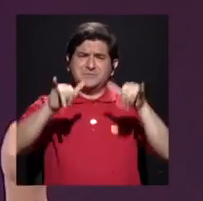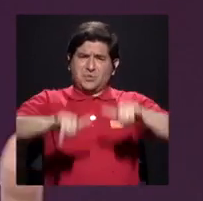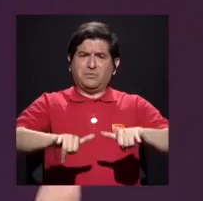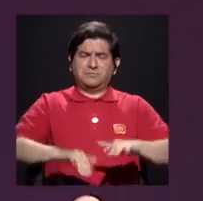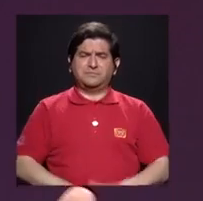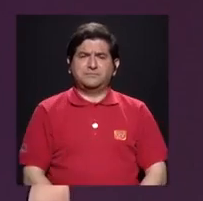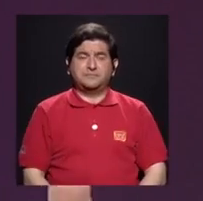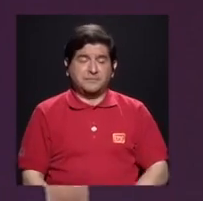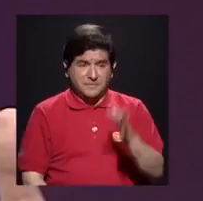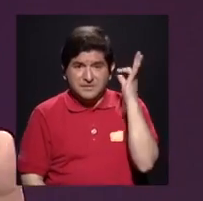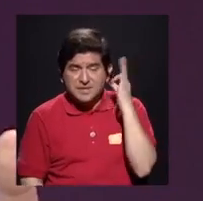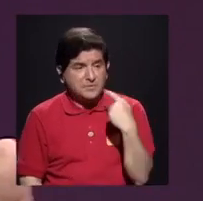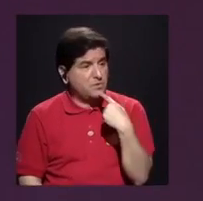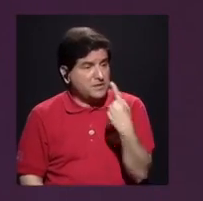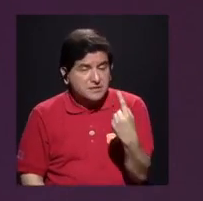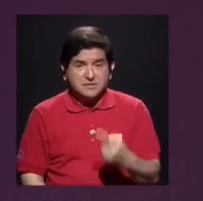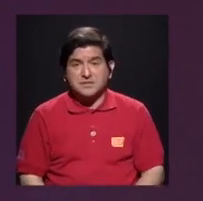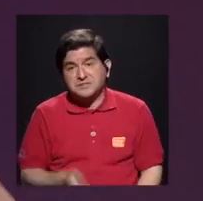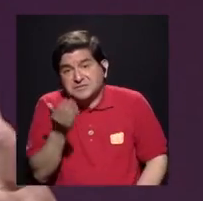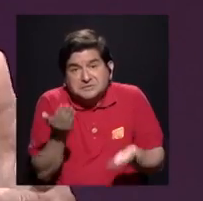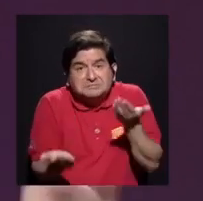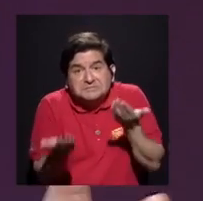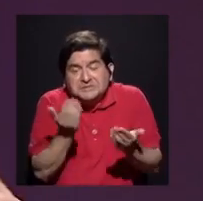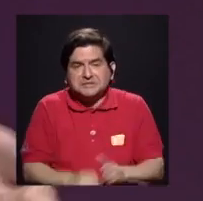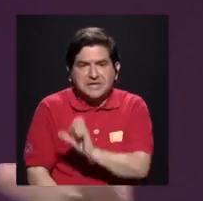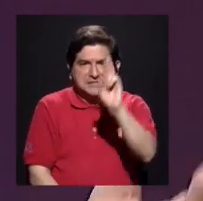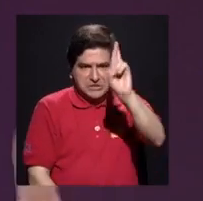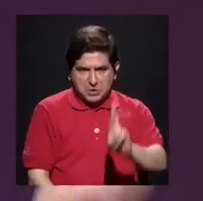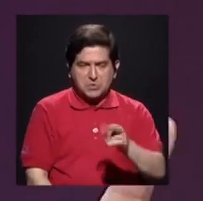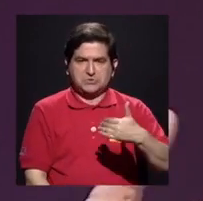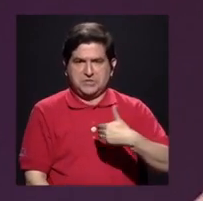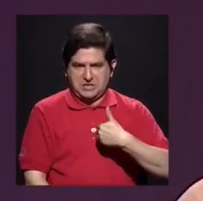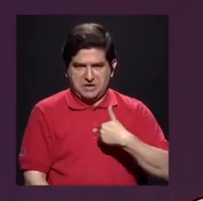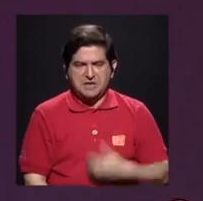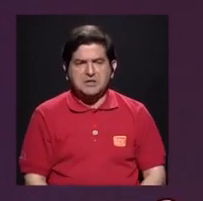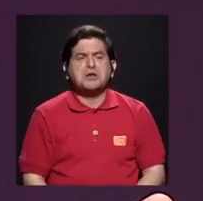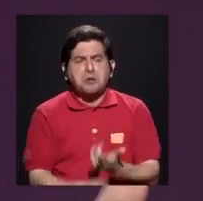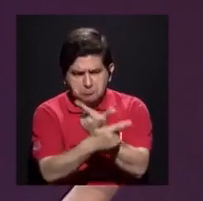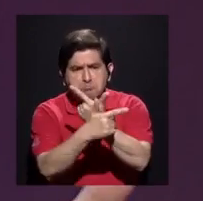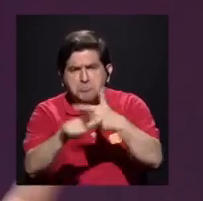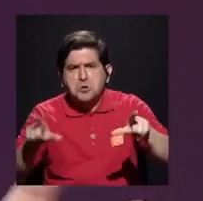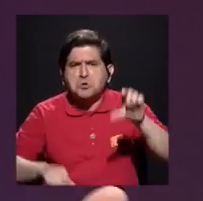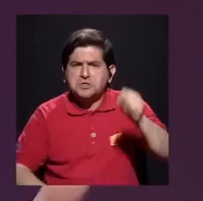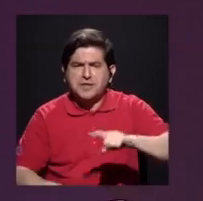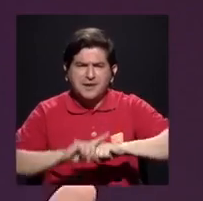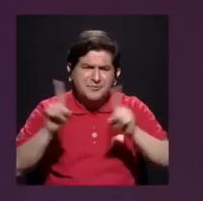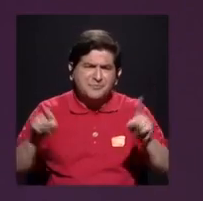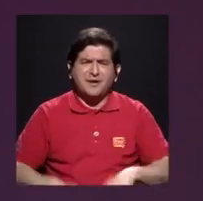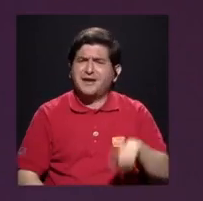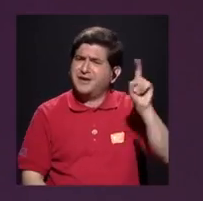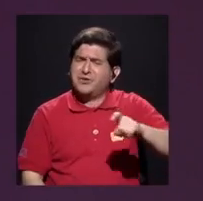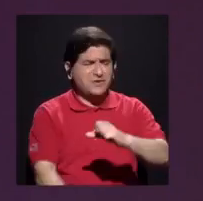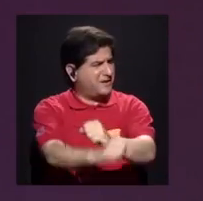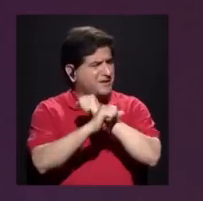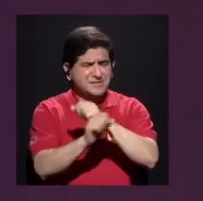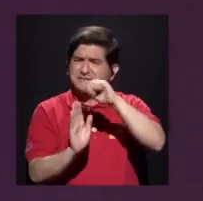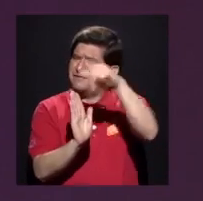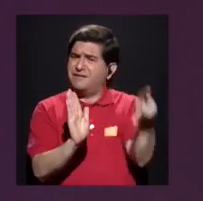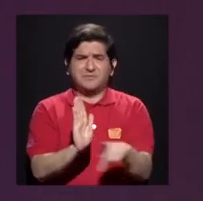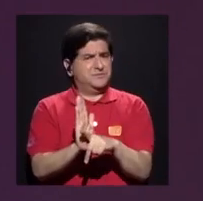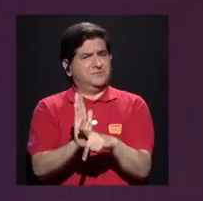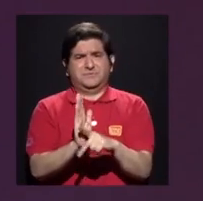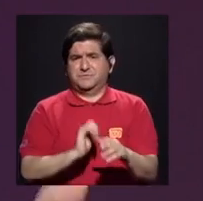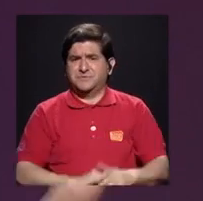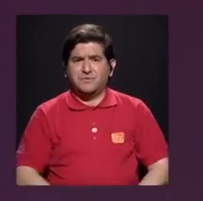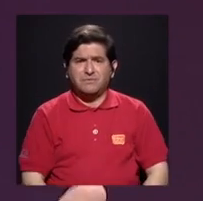ella la señora supongo que lo dice porque en costa rica hay pues ciertas libertades pero tiene que estar garantizadas constitucionalmente